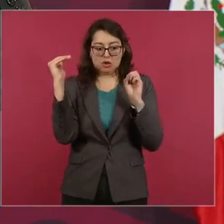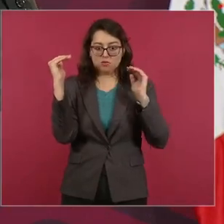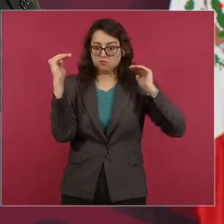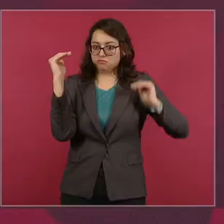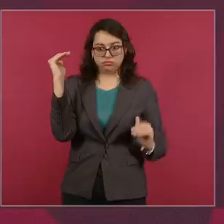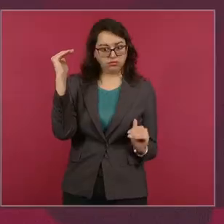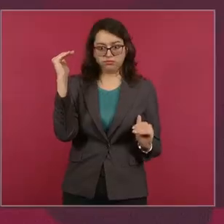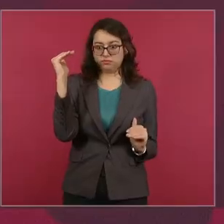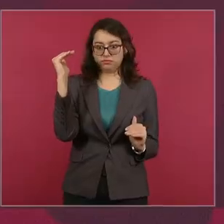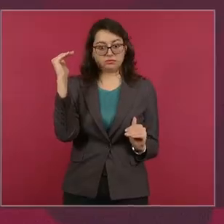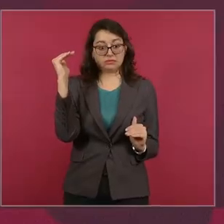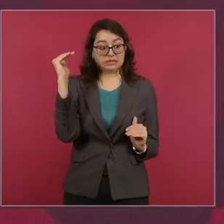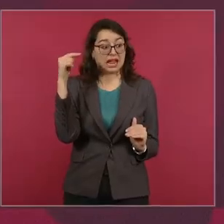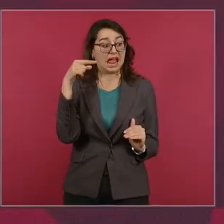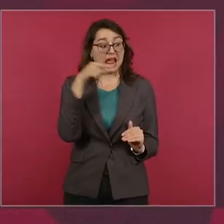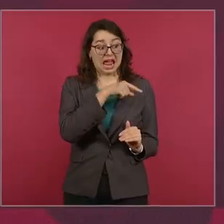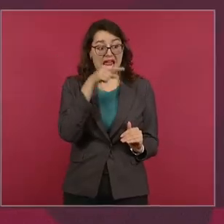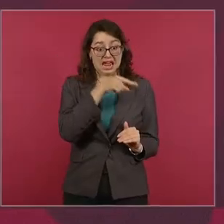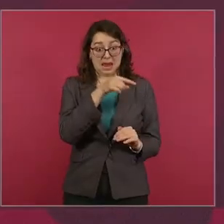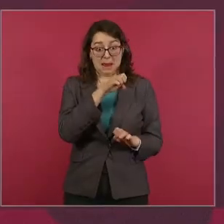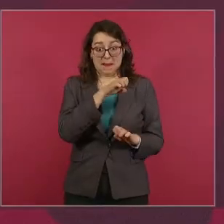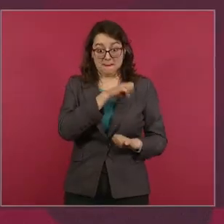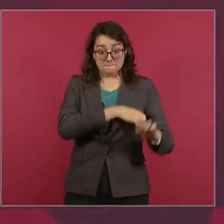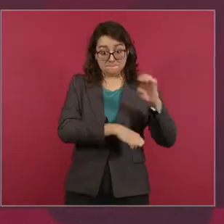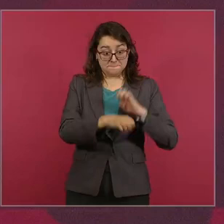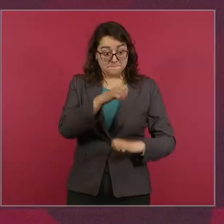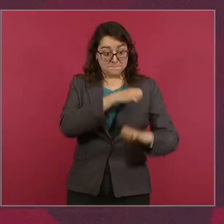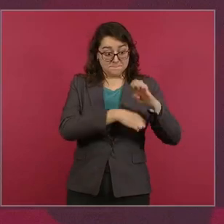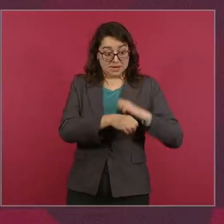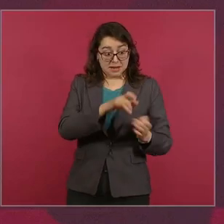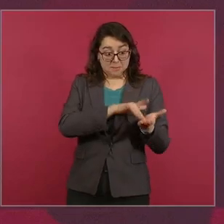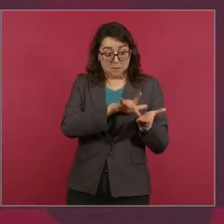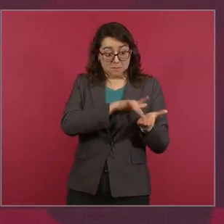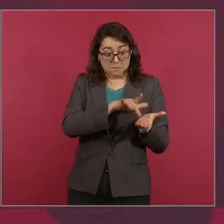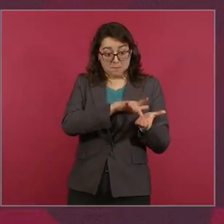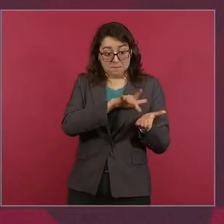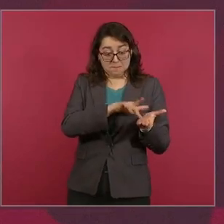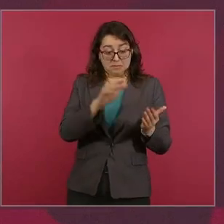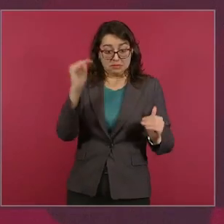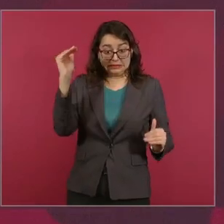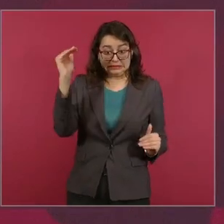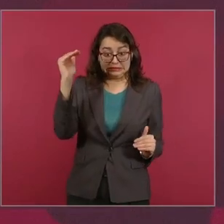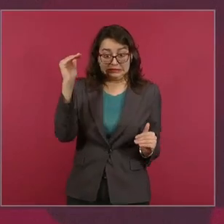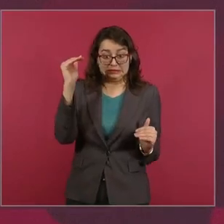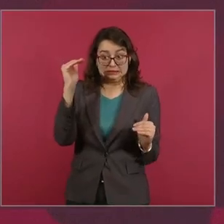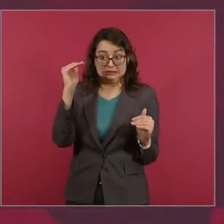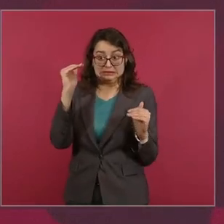bien el fraude y en pago Calderón le da el Cisen